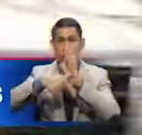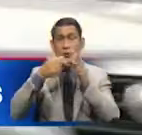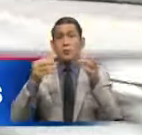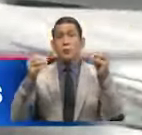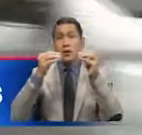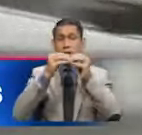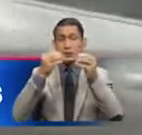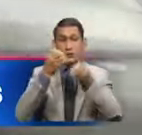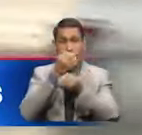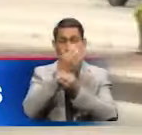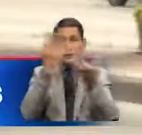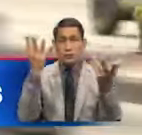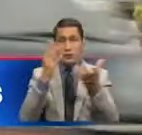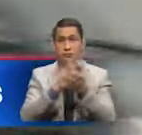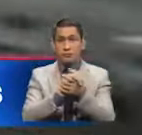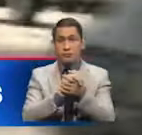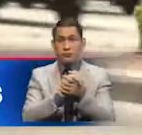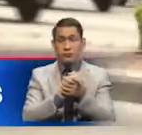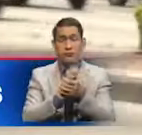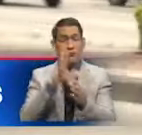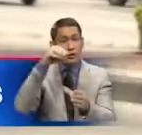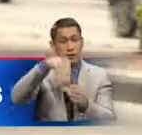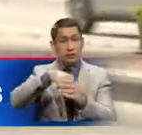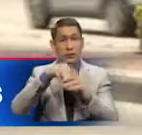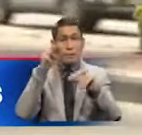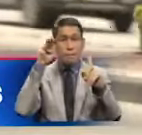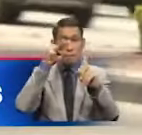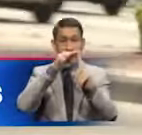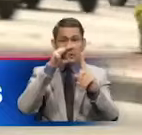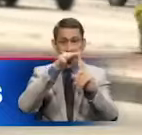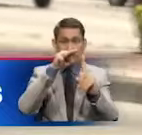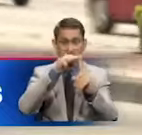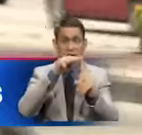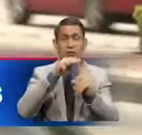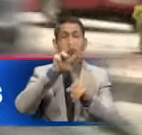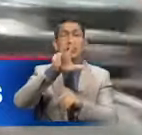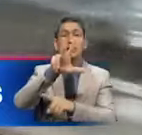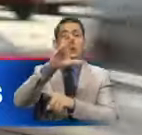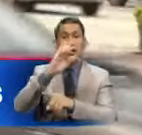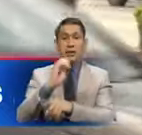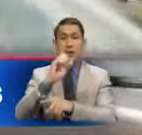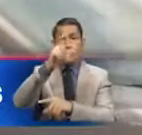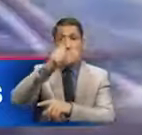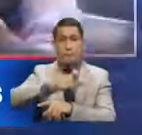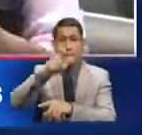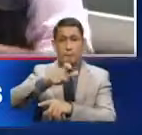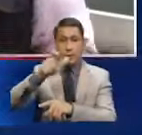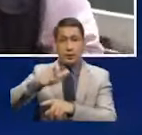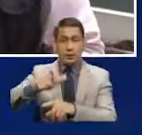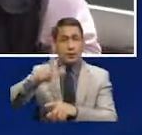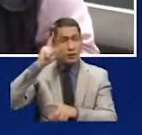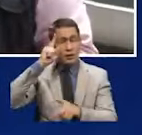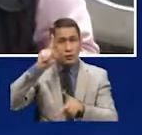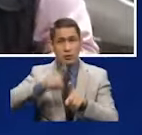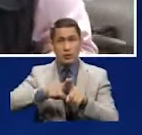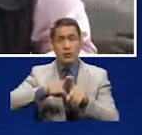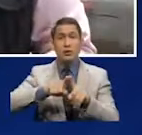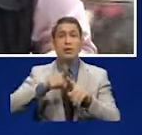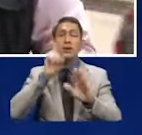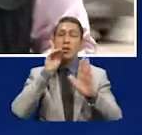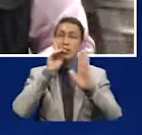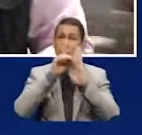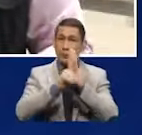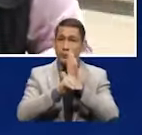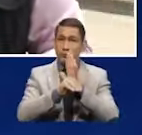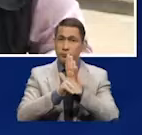se registraba en los chats donde participaban más de 30 personas, de acuerdo a la denuncia que presentó el abogado